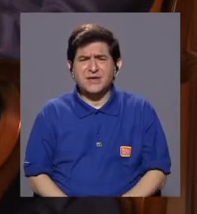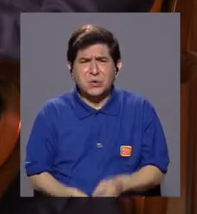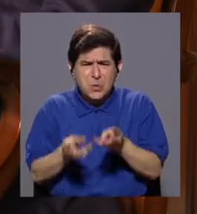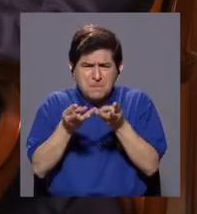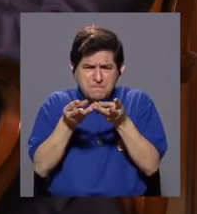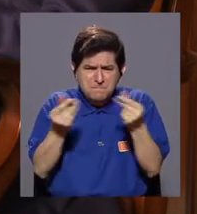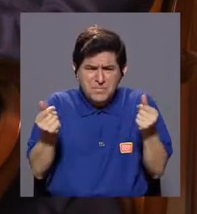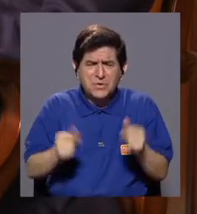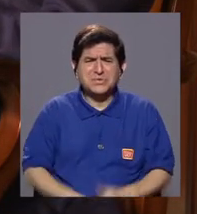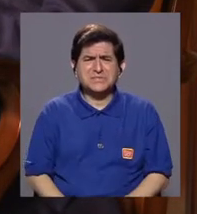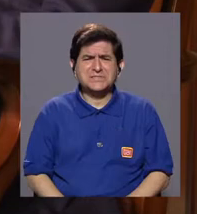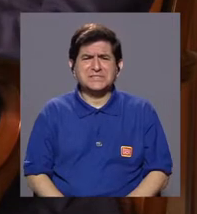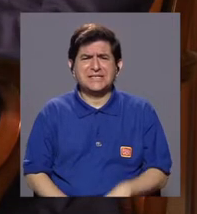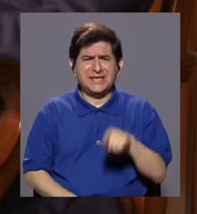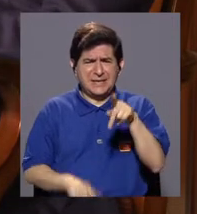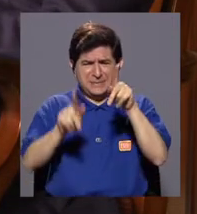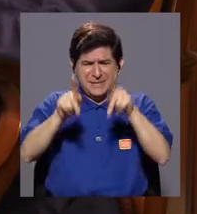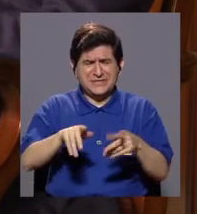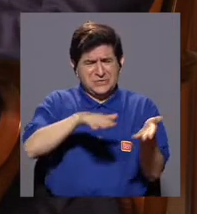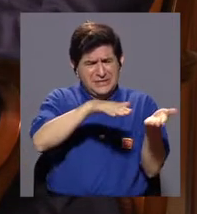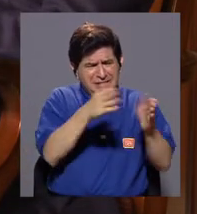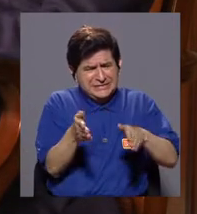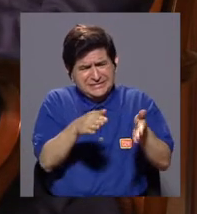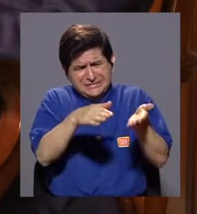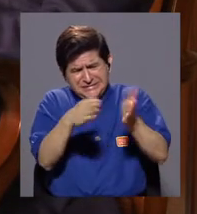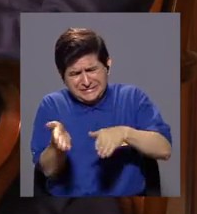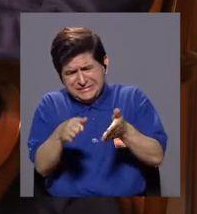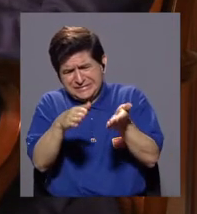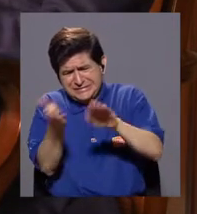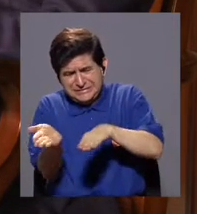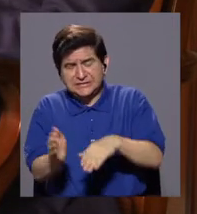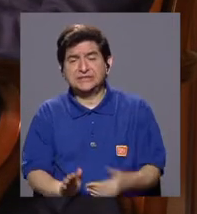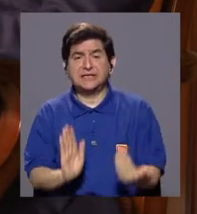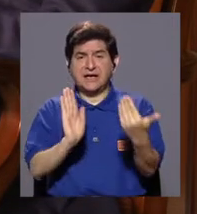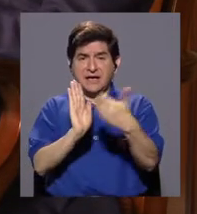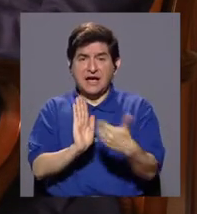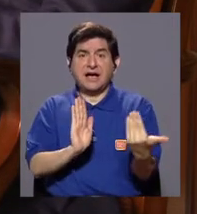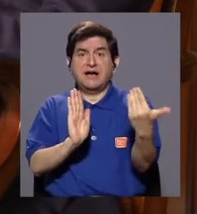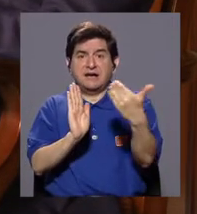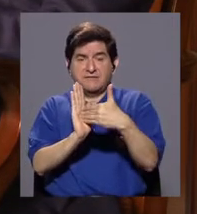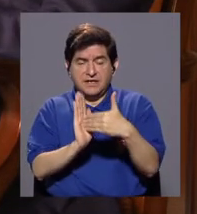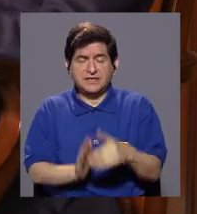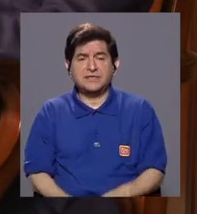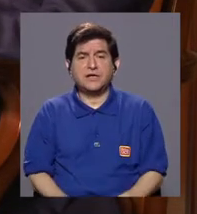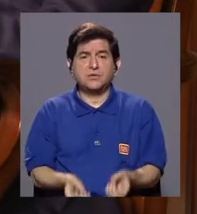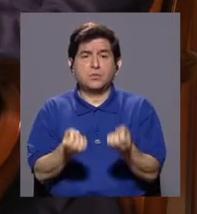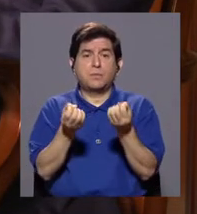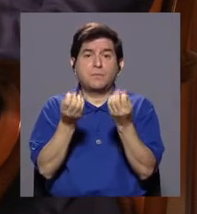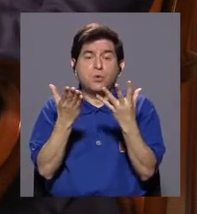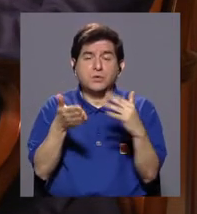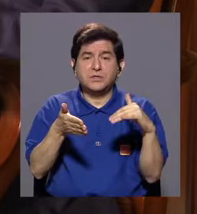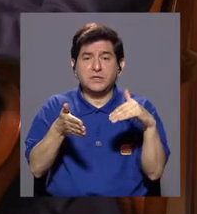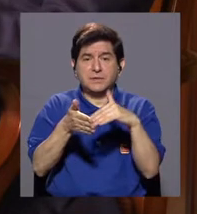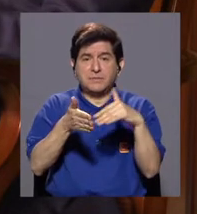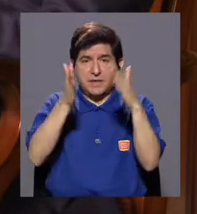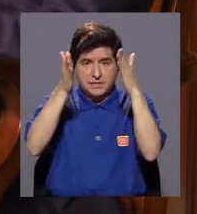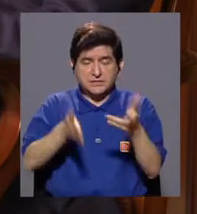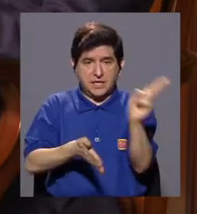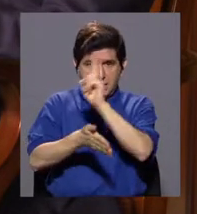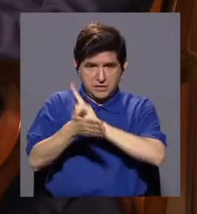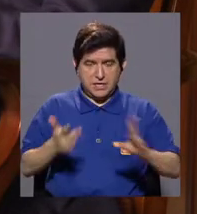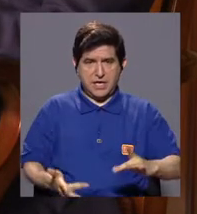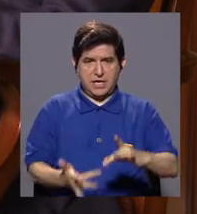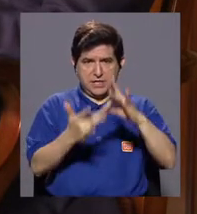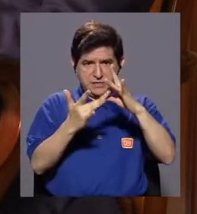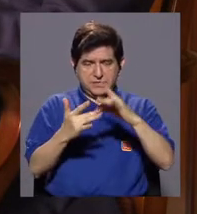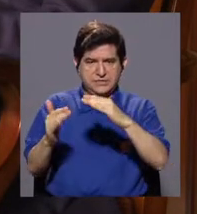provocando un derramamiento de sangre que ha afectado a muchos universitarios, sobre